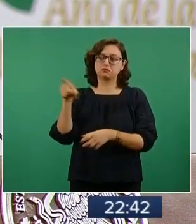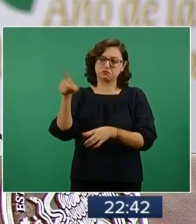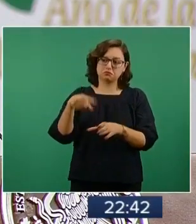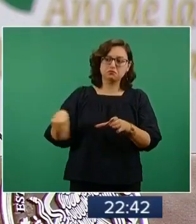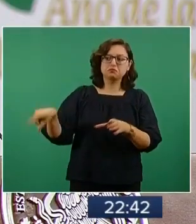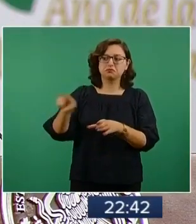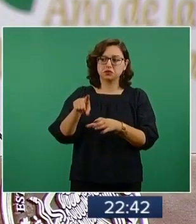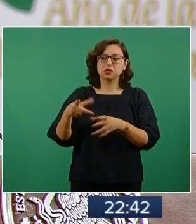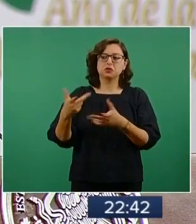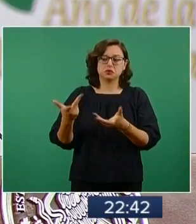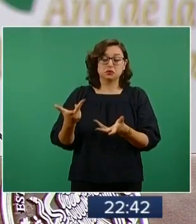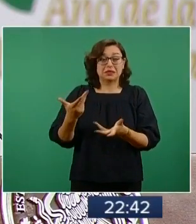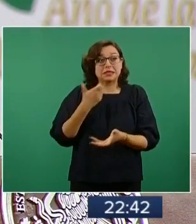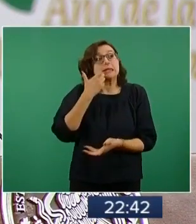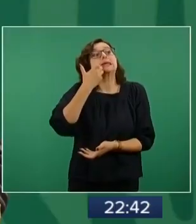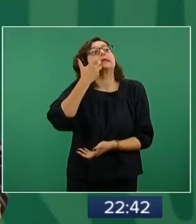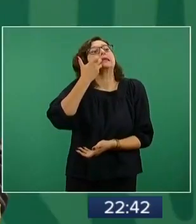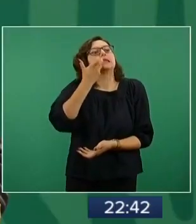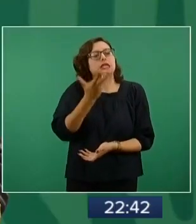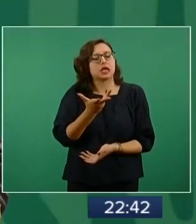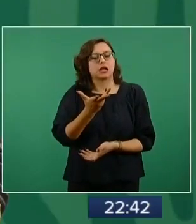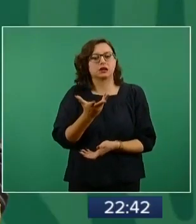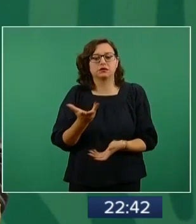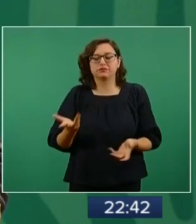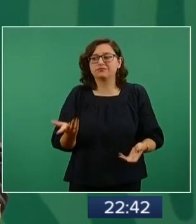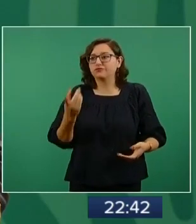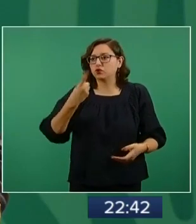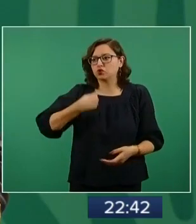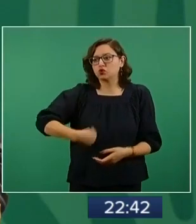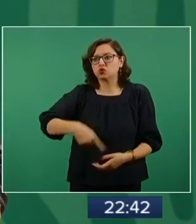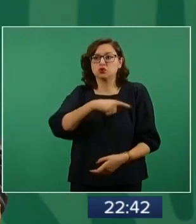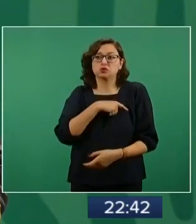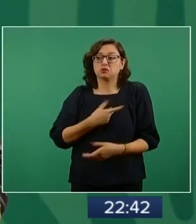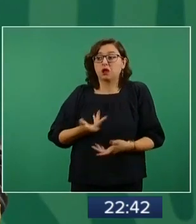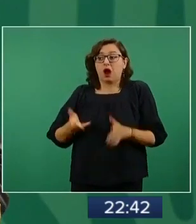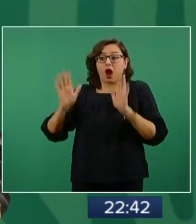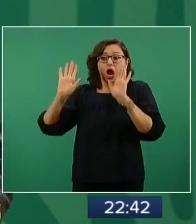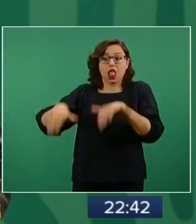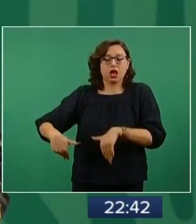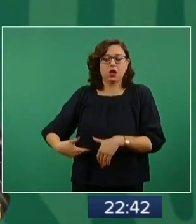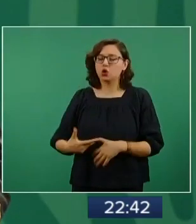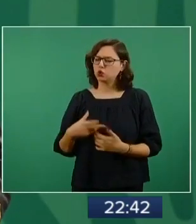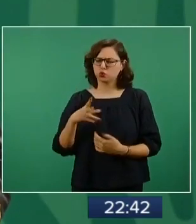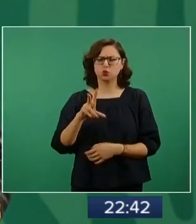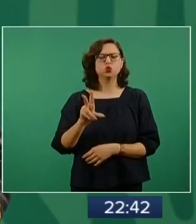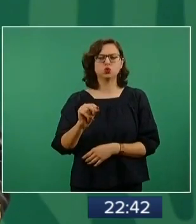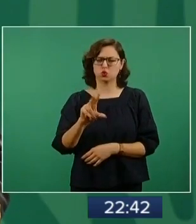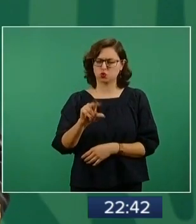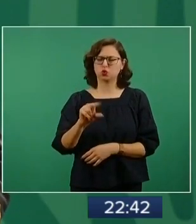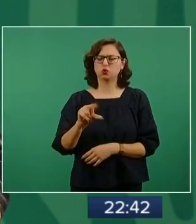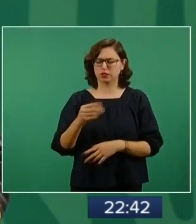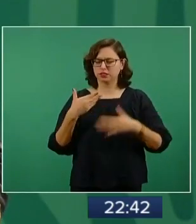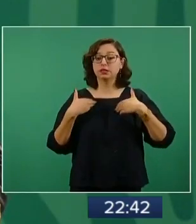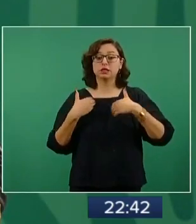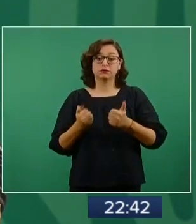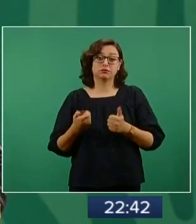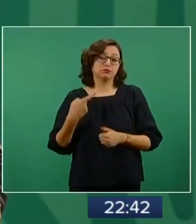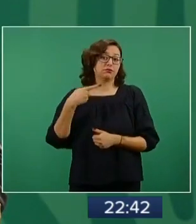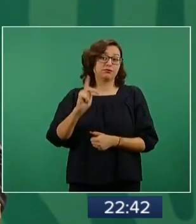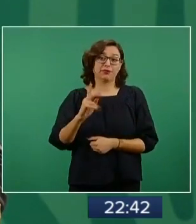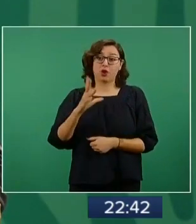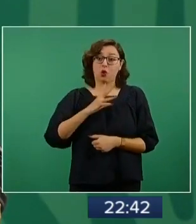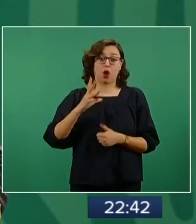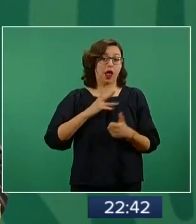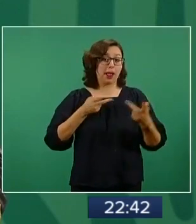la tiramos el sexo de la basura pero tenemos ya una estrategia